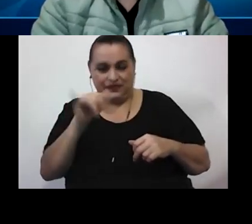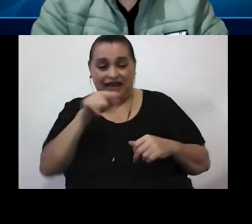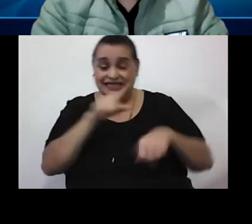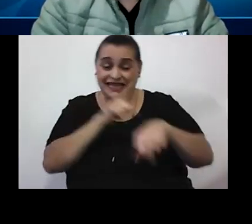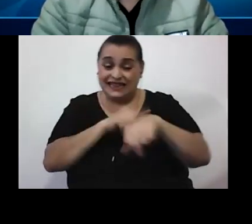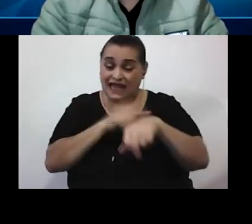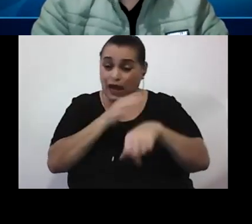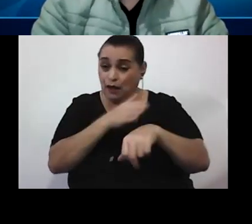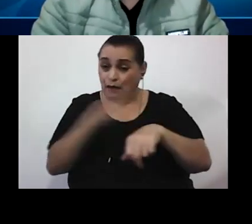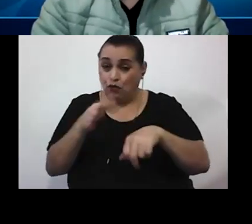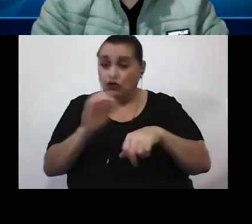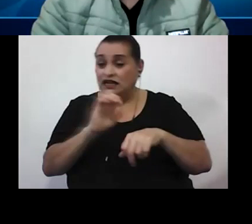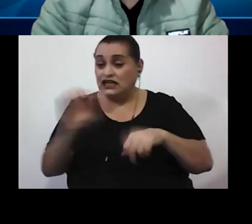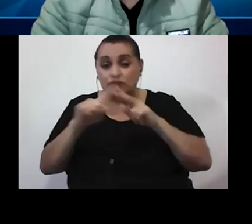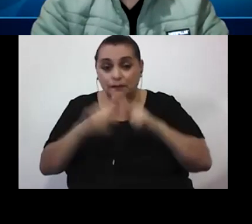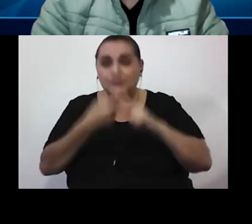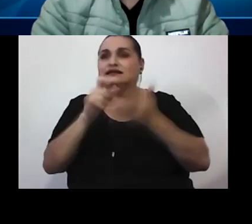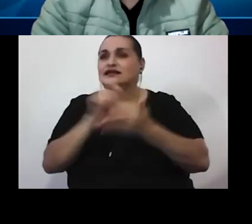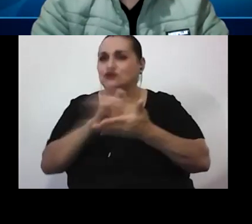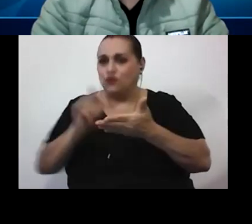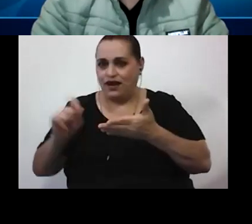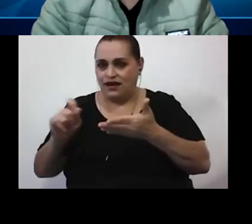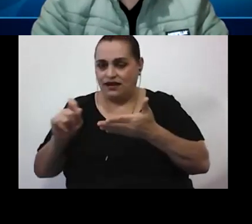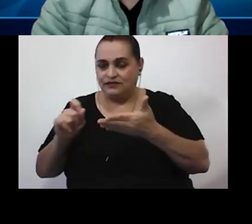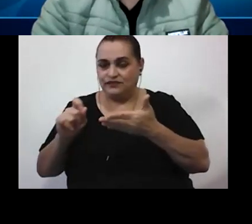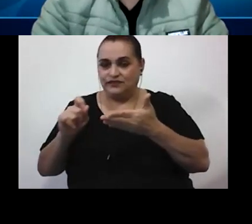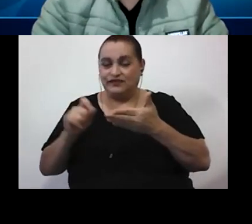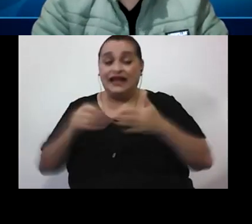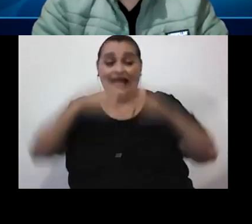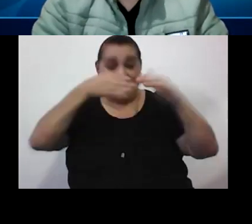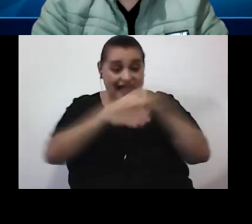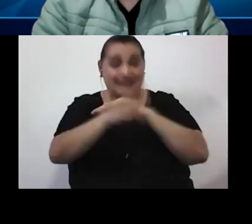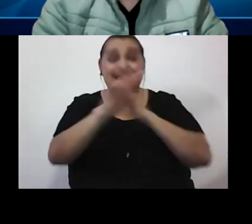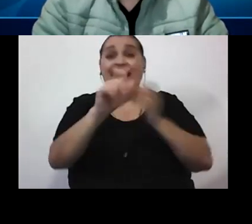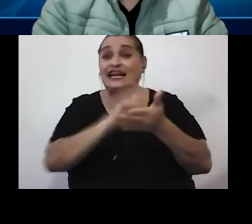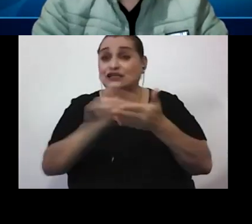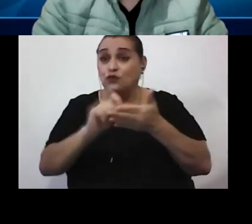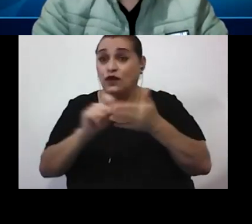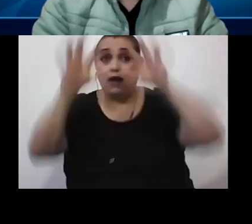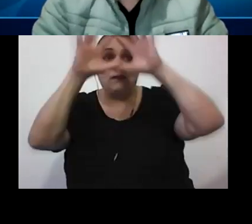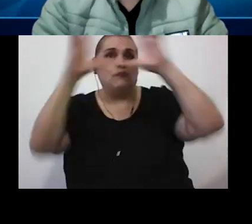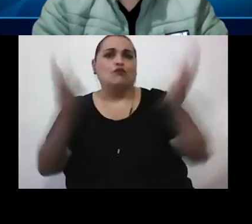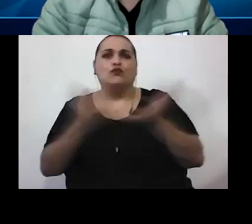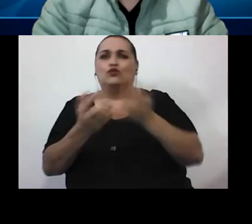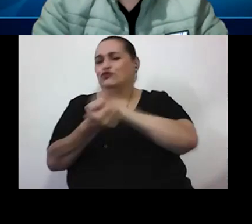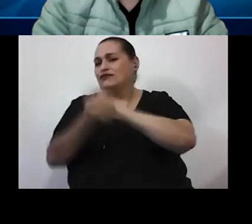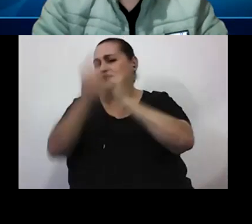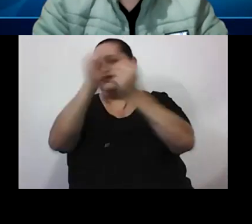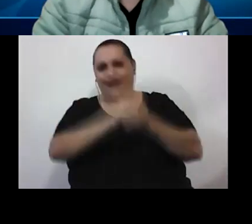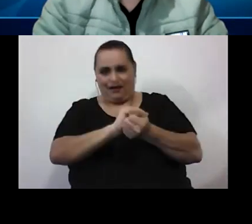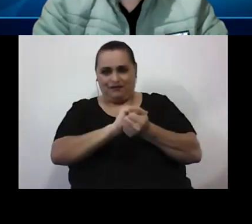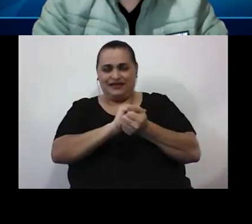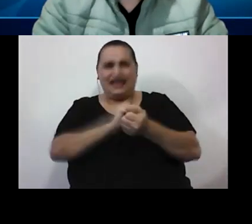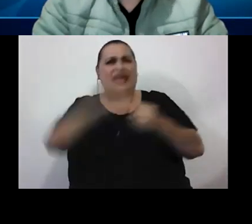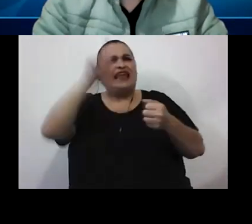niñas empiezan escuela. Y cuando ingresan a la escuela, su mundo cambia. porque tiene que